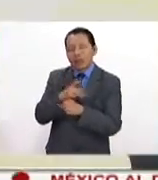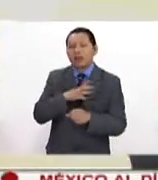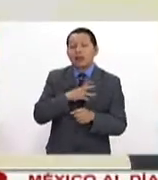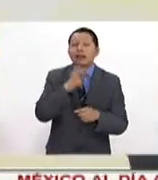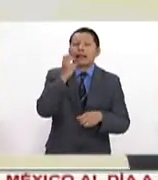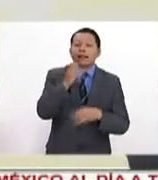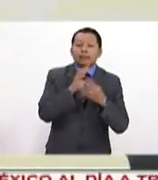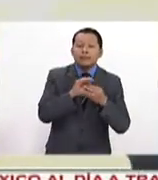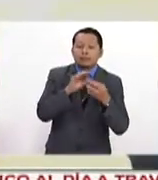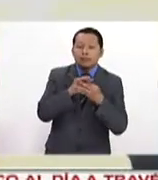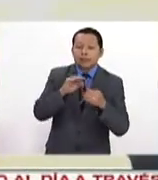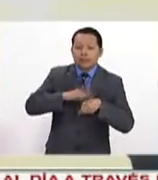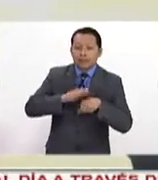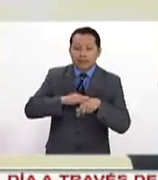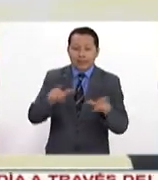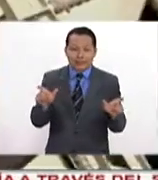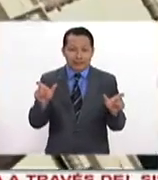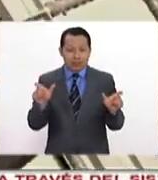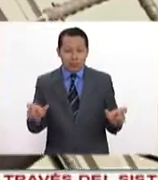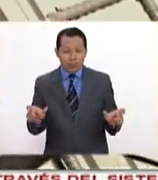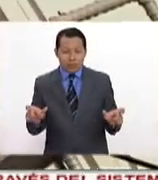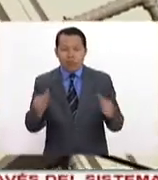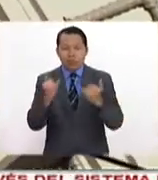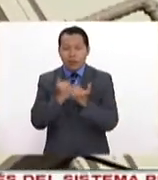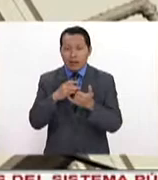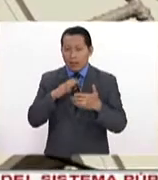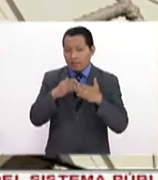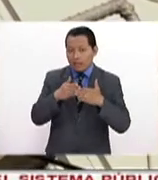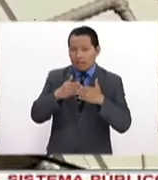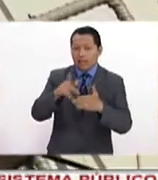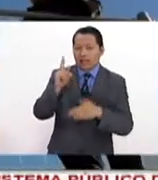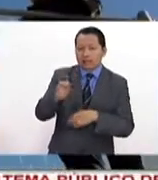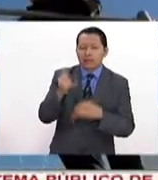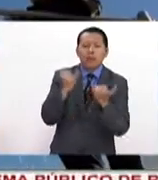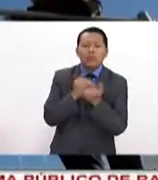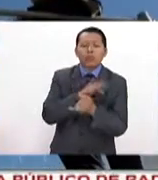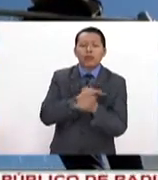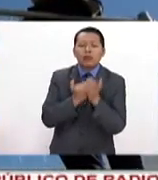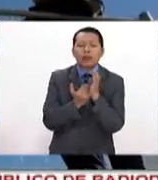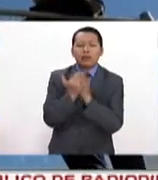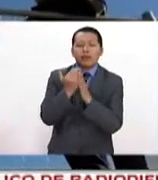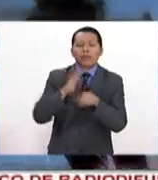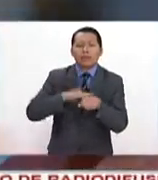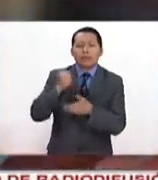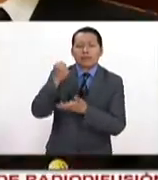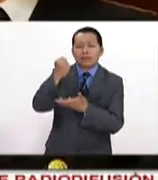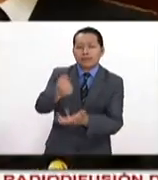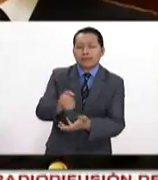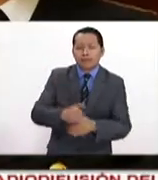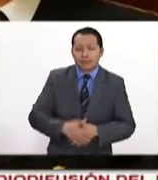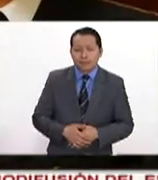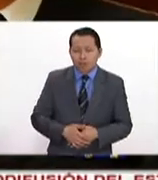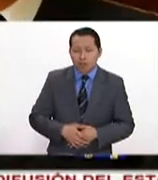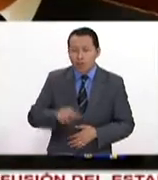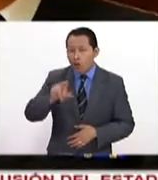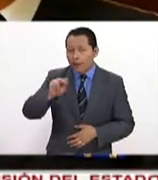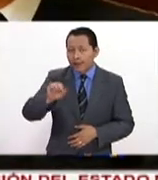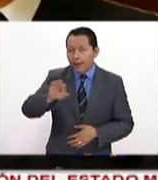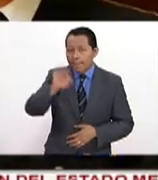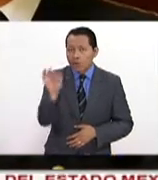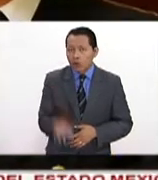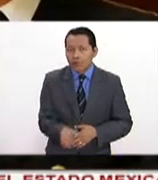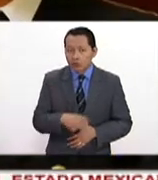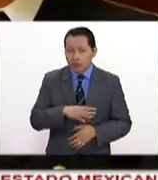afirma que con el aumento de la seguridad en la navegación comercial, se espera también un crecimiento en las inversiones. Más del 80%